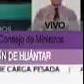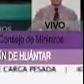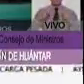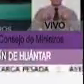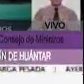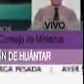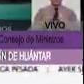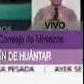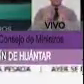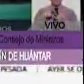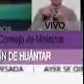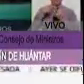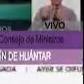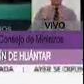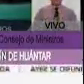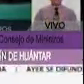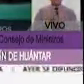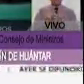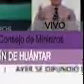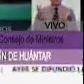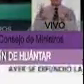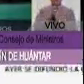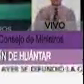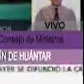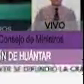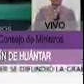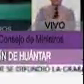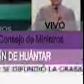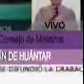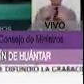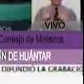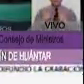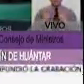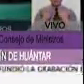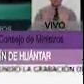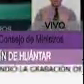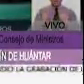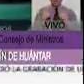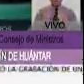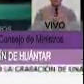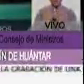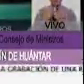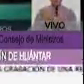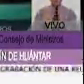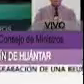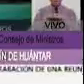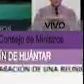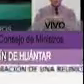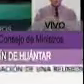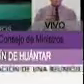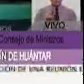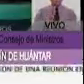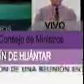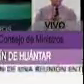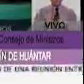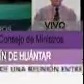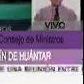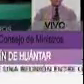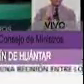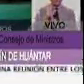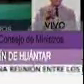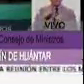porque tenían una serie de audiencias preparadas y entonces teníamos que tener una alternativa, un plan B, para poder